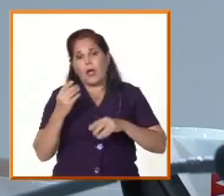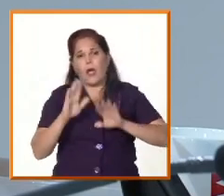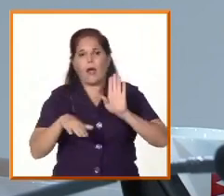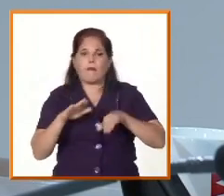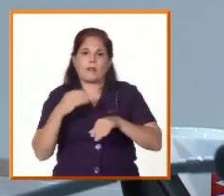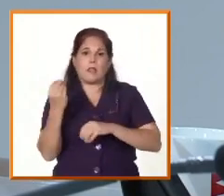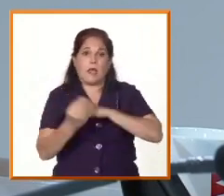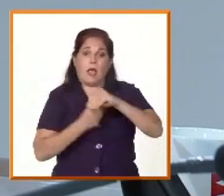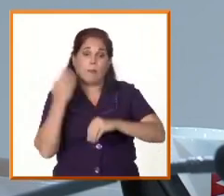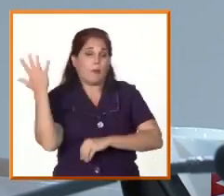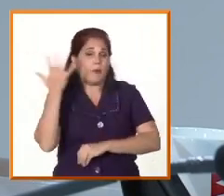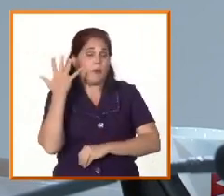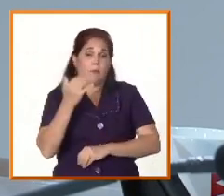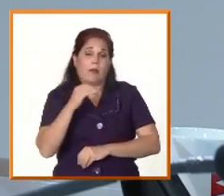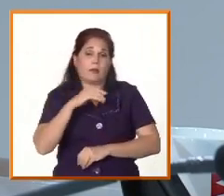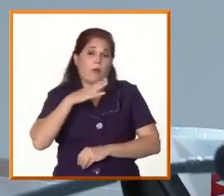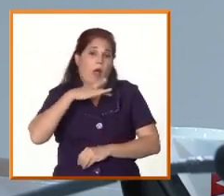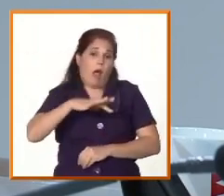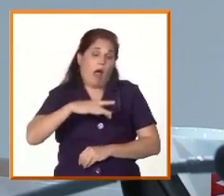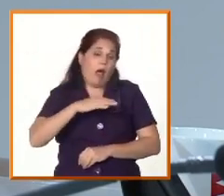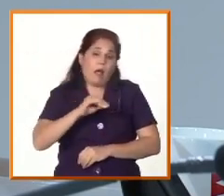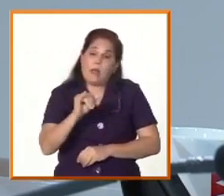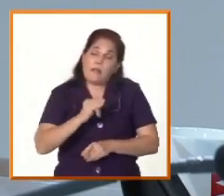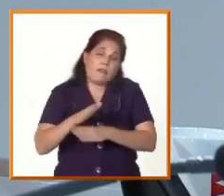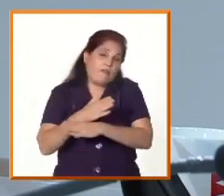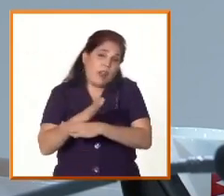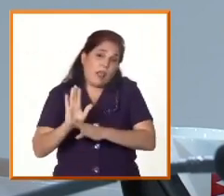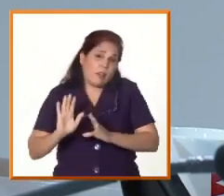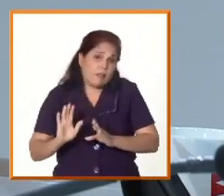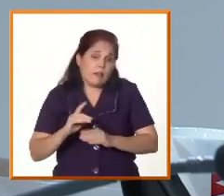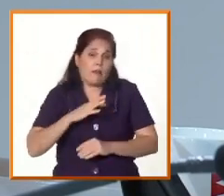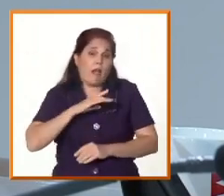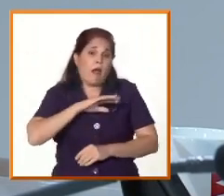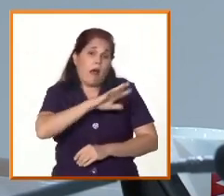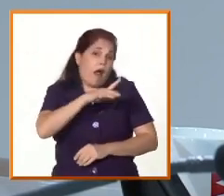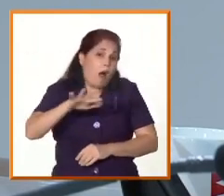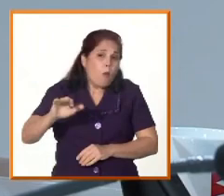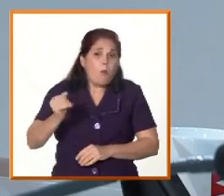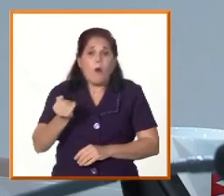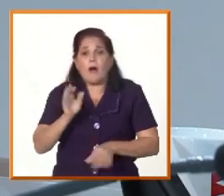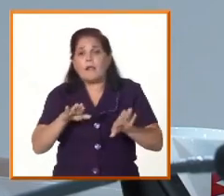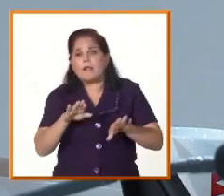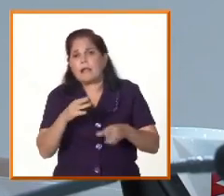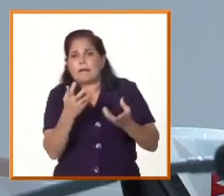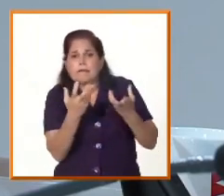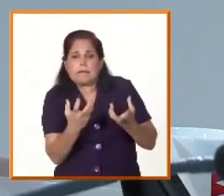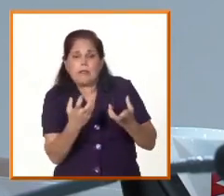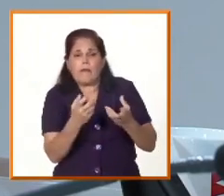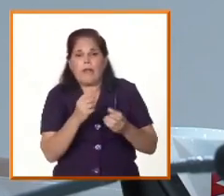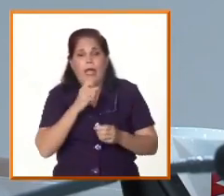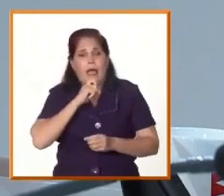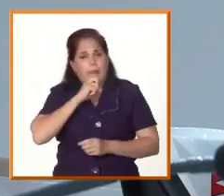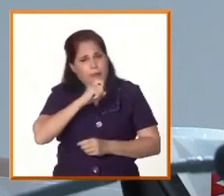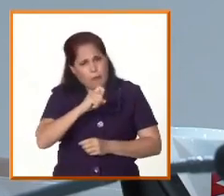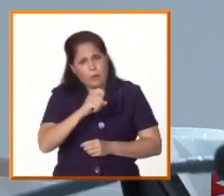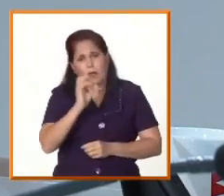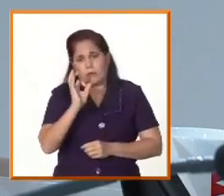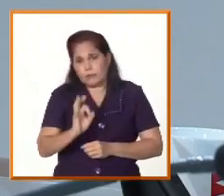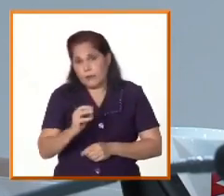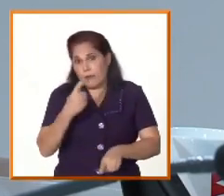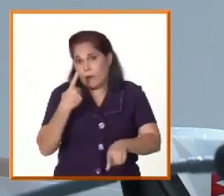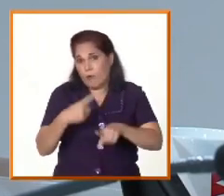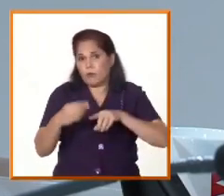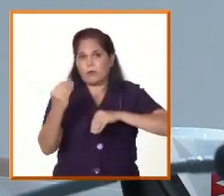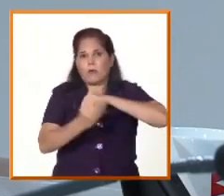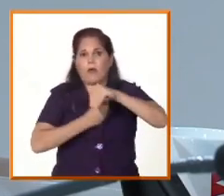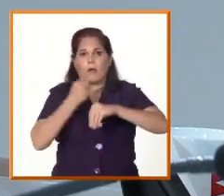es lo que tenemos que hoy proteger Porque no tenemos otra opción pero también está sobre las afectaciones del